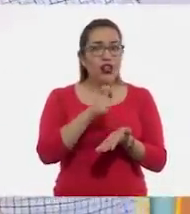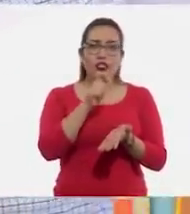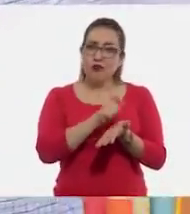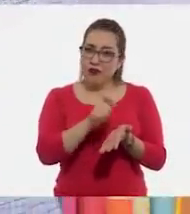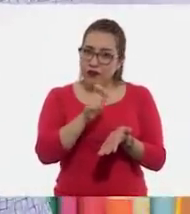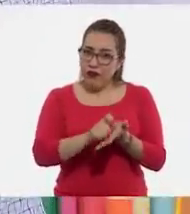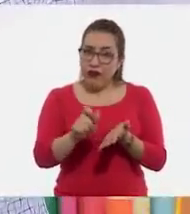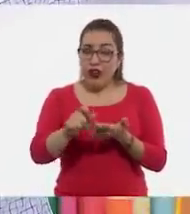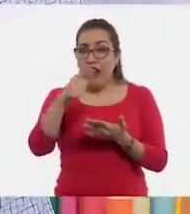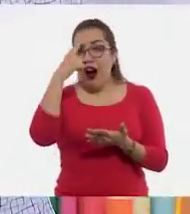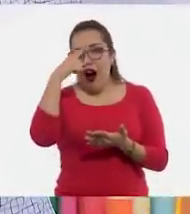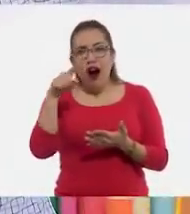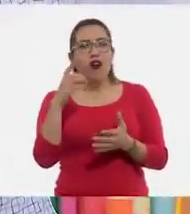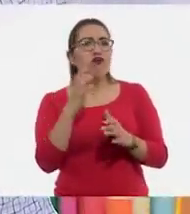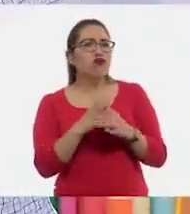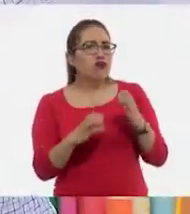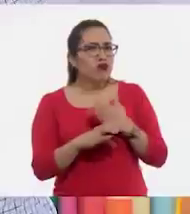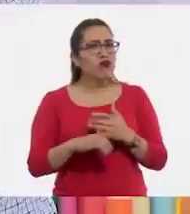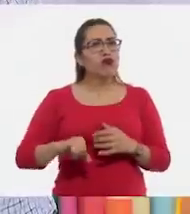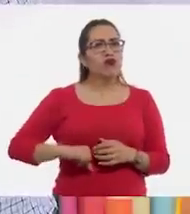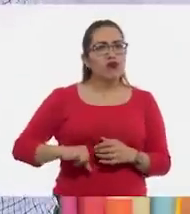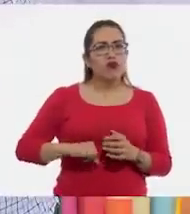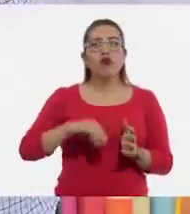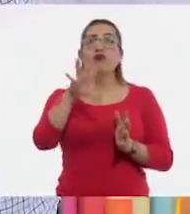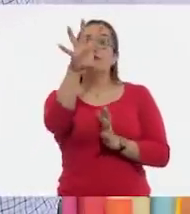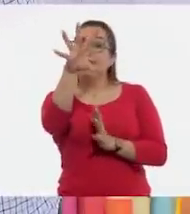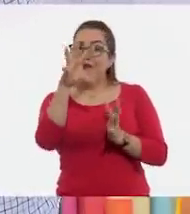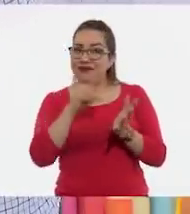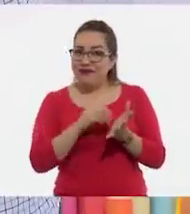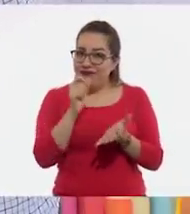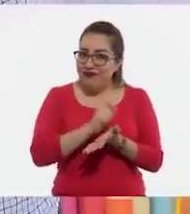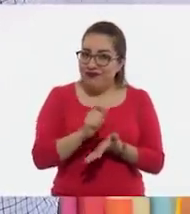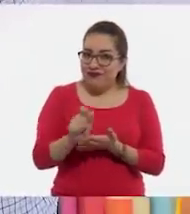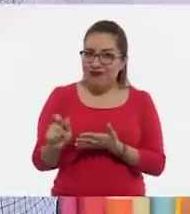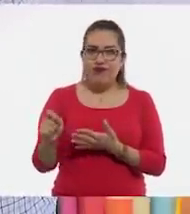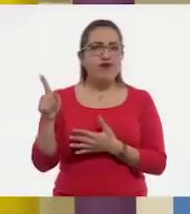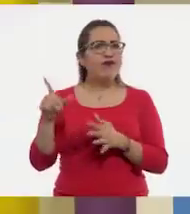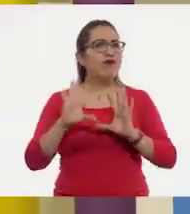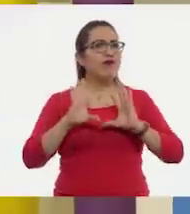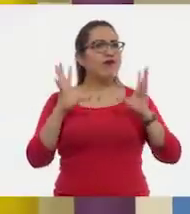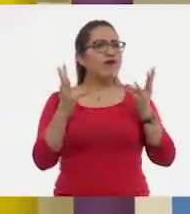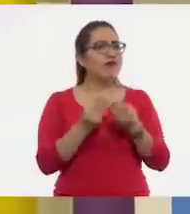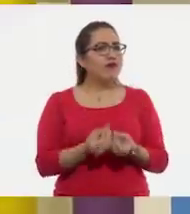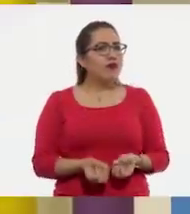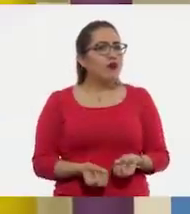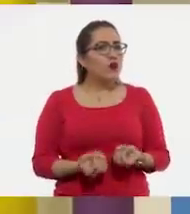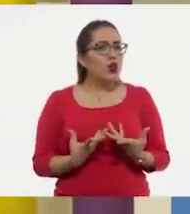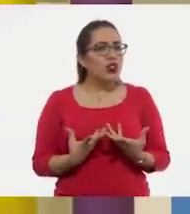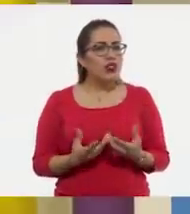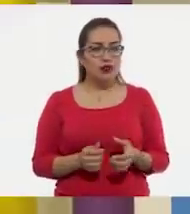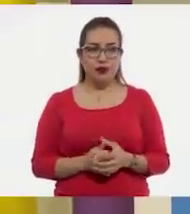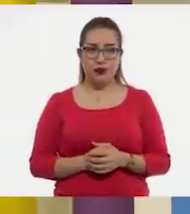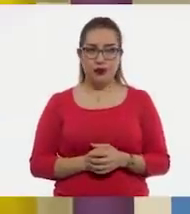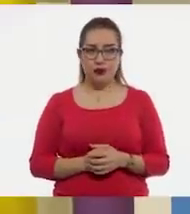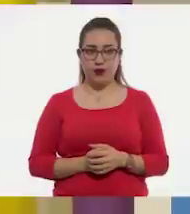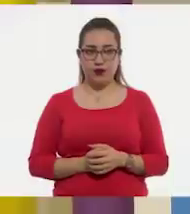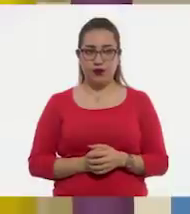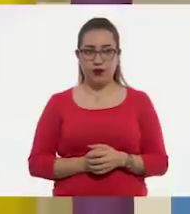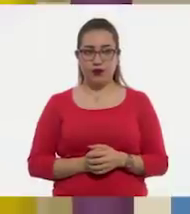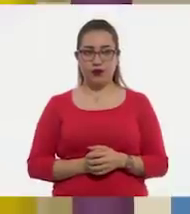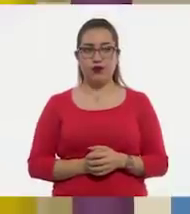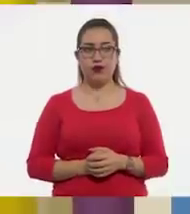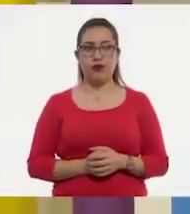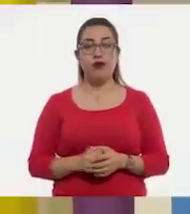todas las anotaciones. Perfecto, ¿con esta cuántas llevamos? A ver, vamos a contarlas. Vamos a contar. A